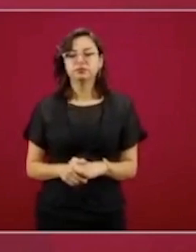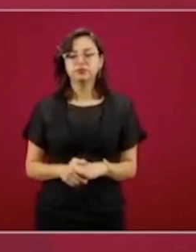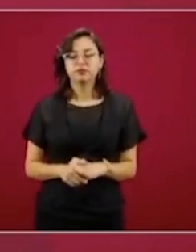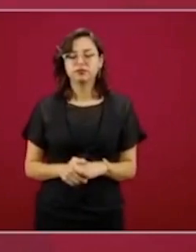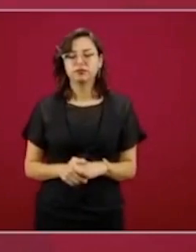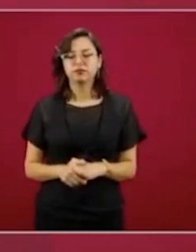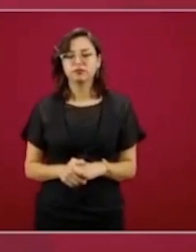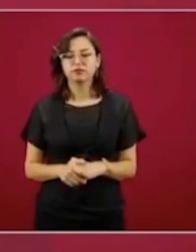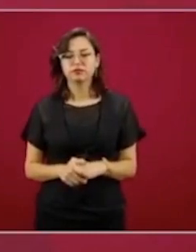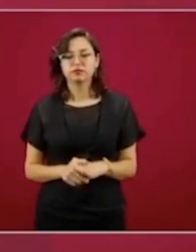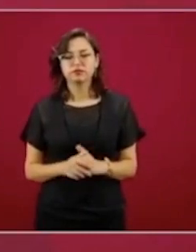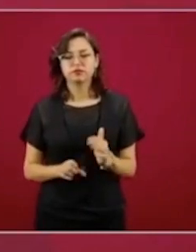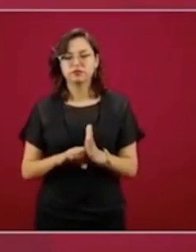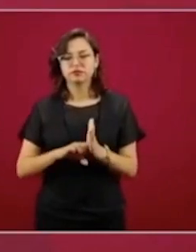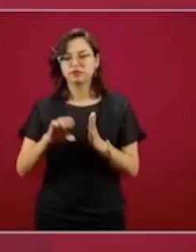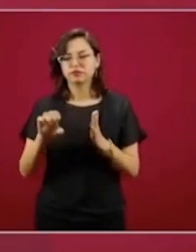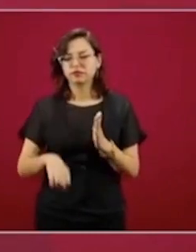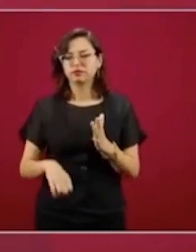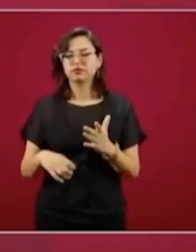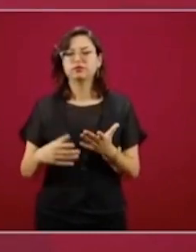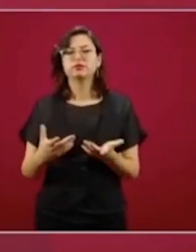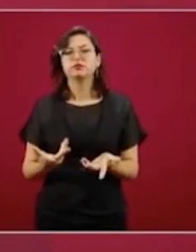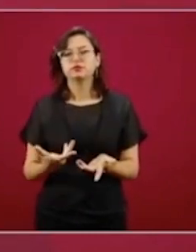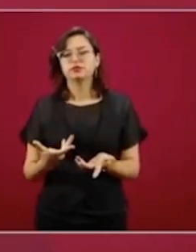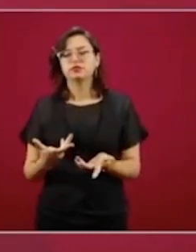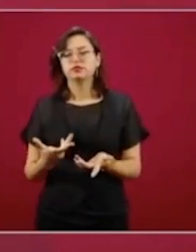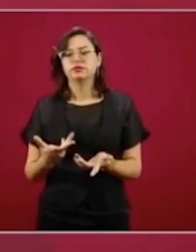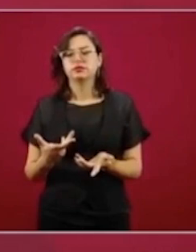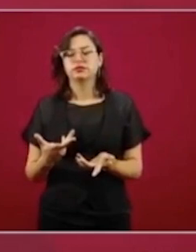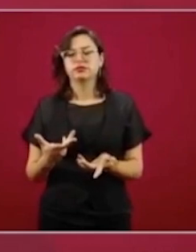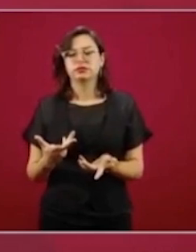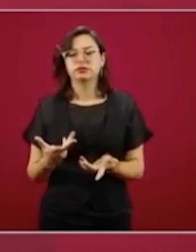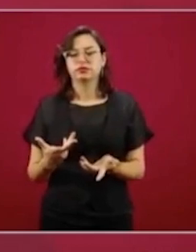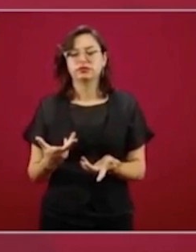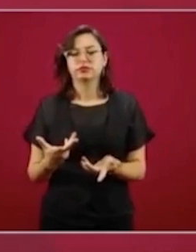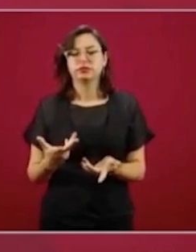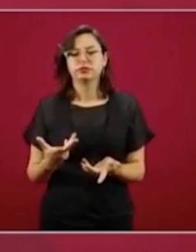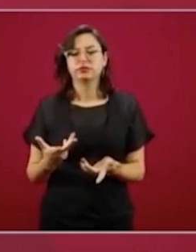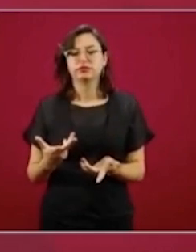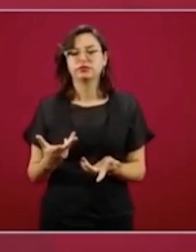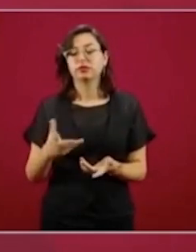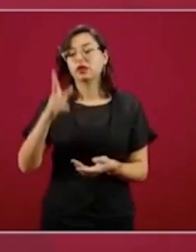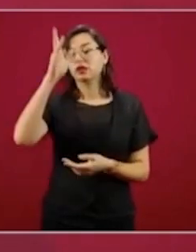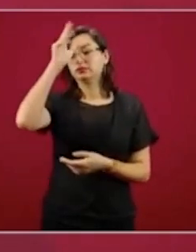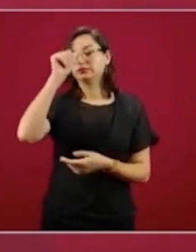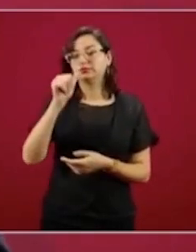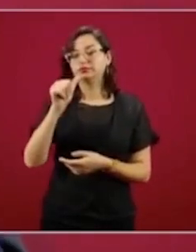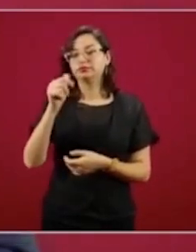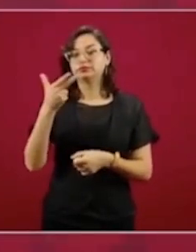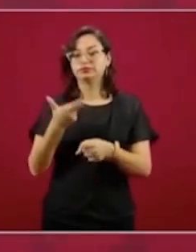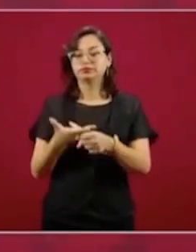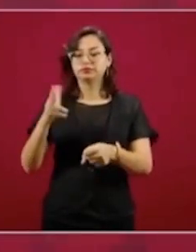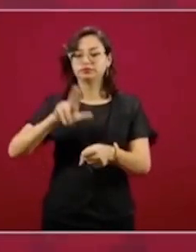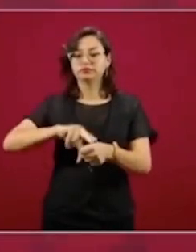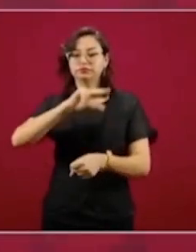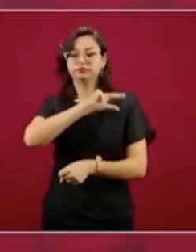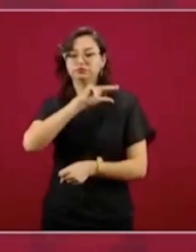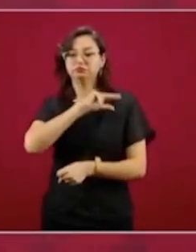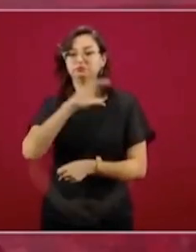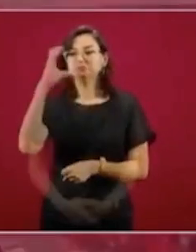tenemos prácticamente todas las camas libres del convenio con los hospitales